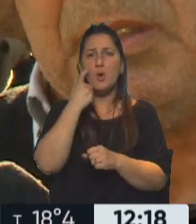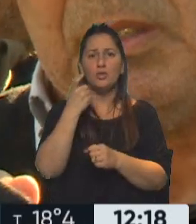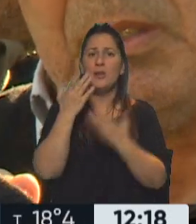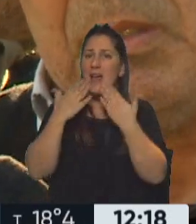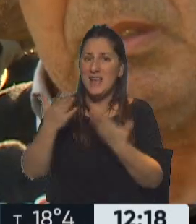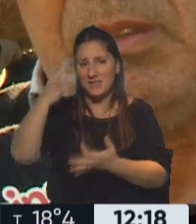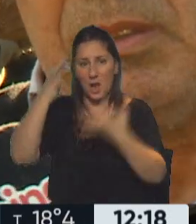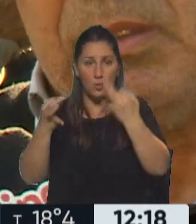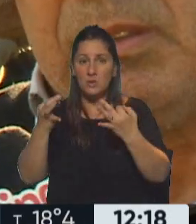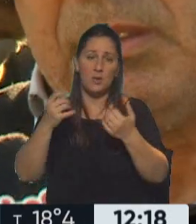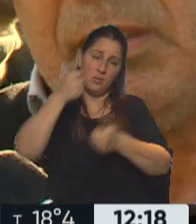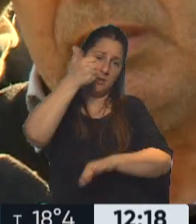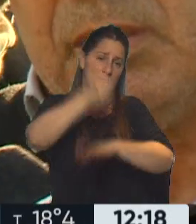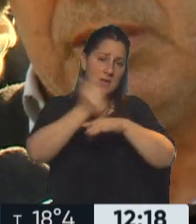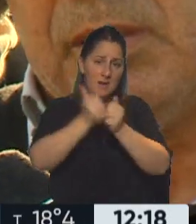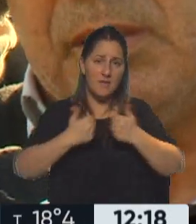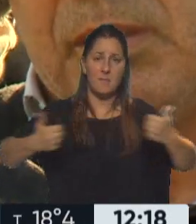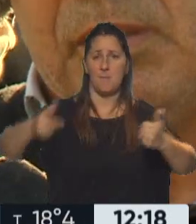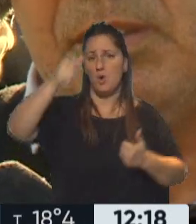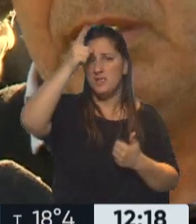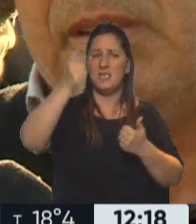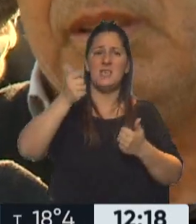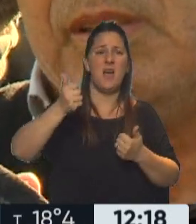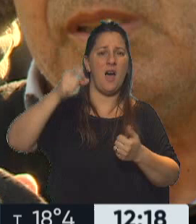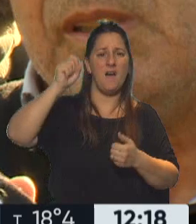justicia, por lo menos que estén las fuerzas federales, las fuerzas